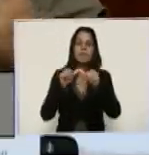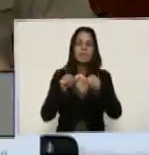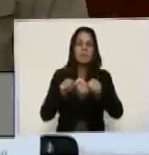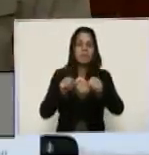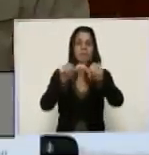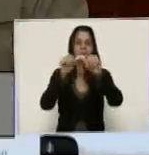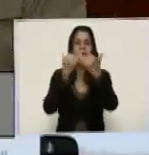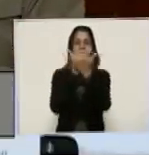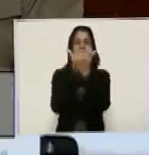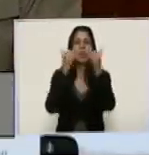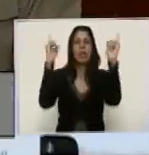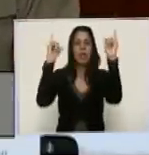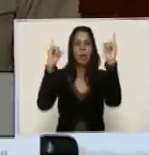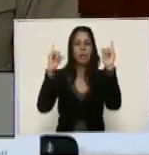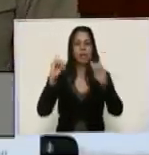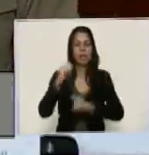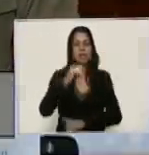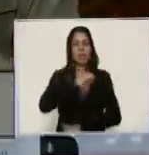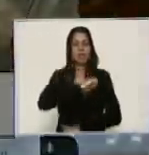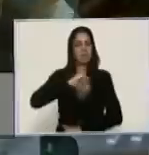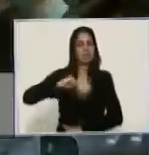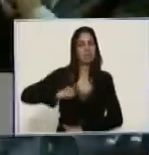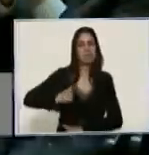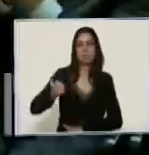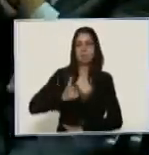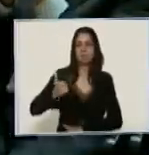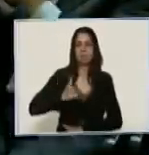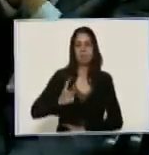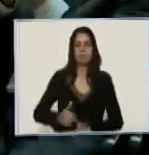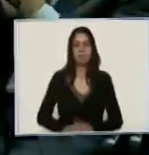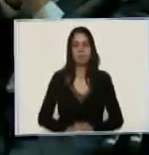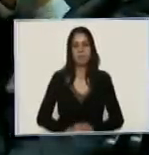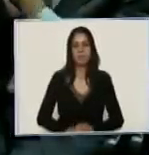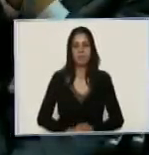siendo independiente, siga siendo soberana.